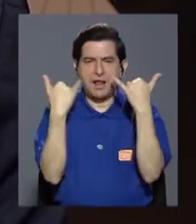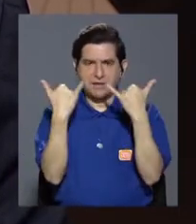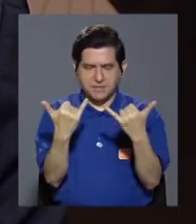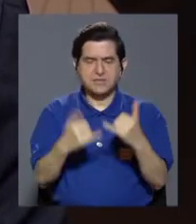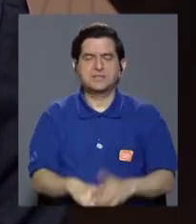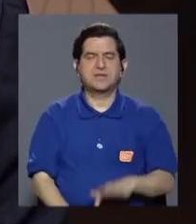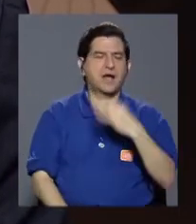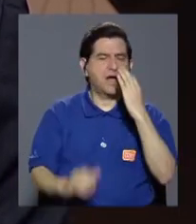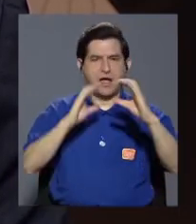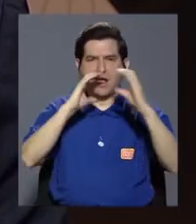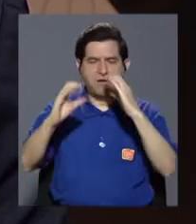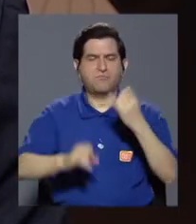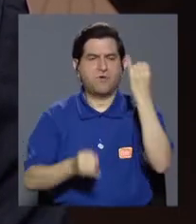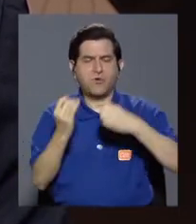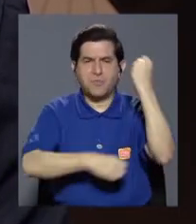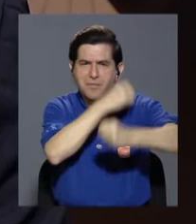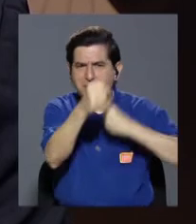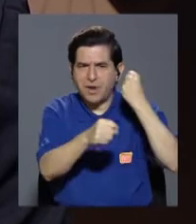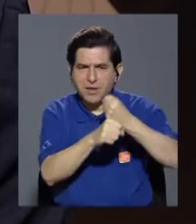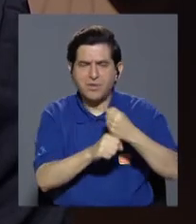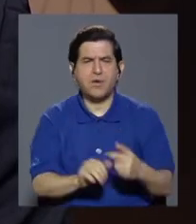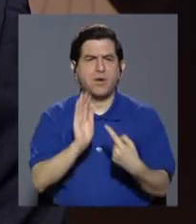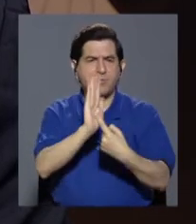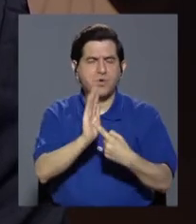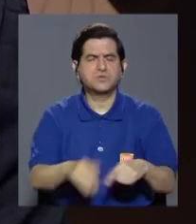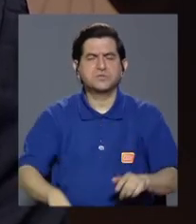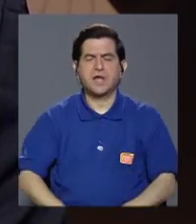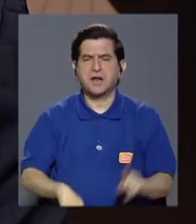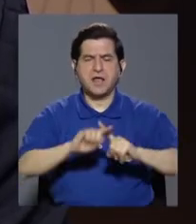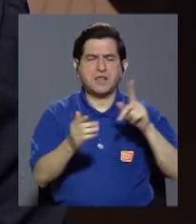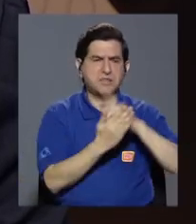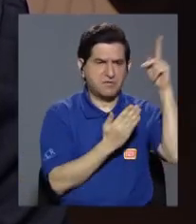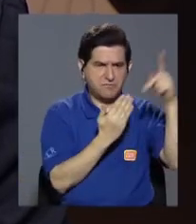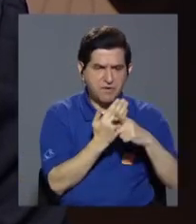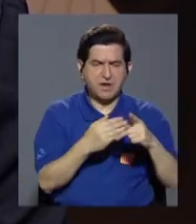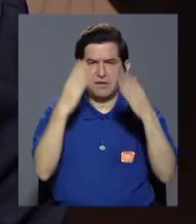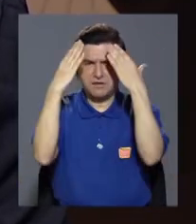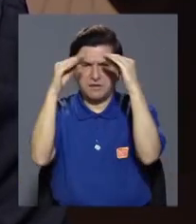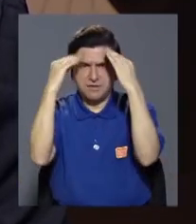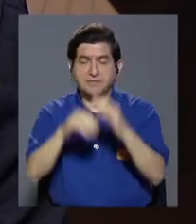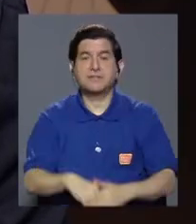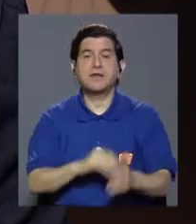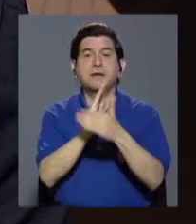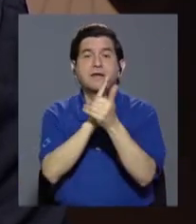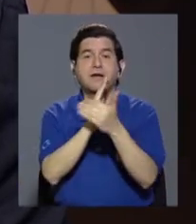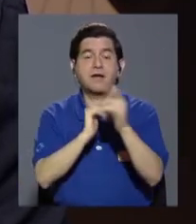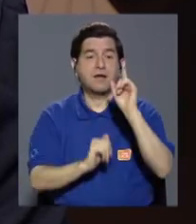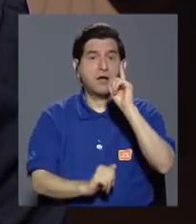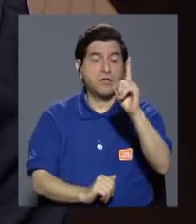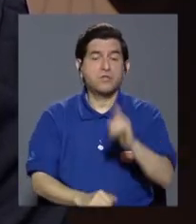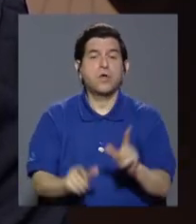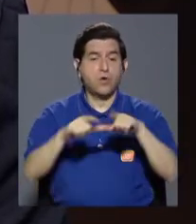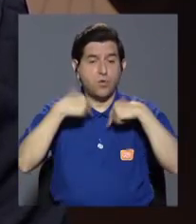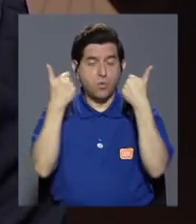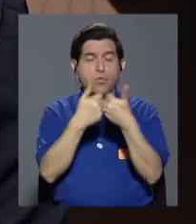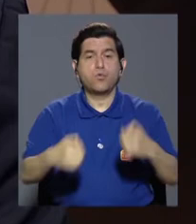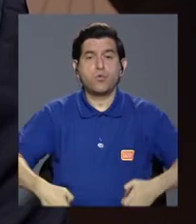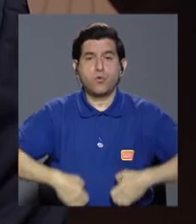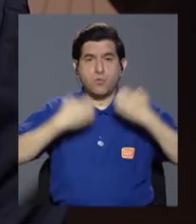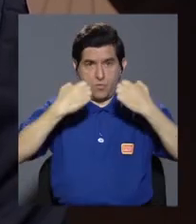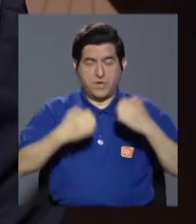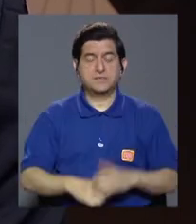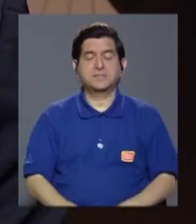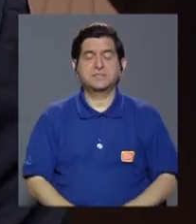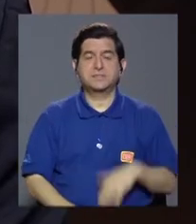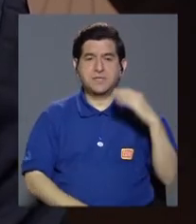amplificando en los medios de comunicación en los últimos años por series por reportajes es fundamentalmente la capacidad de uno de los carteles que existían